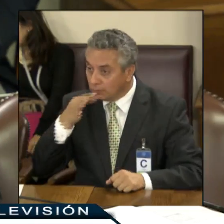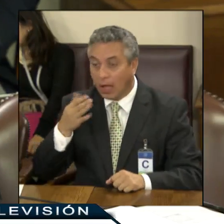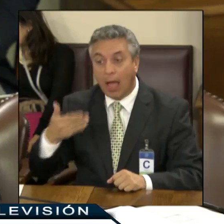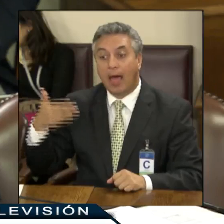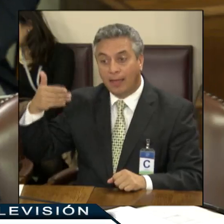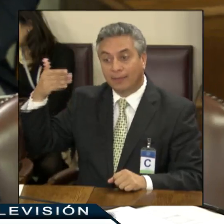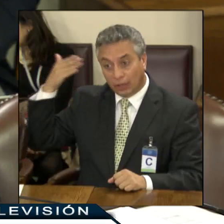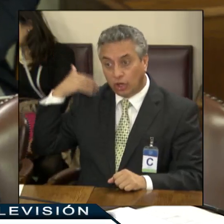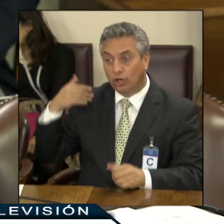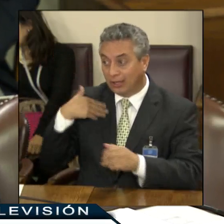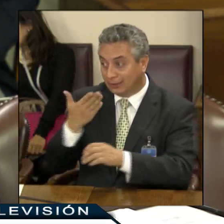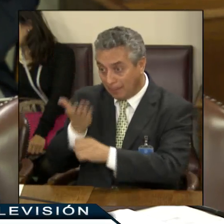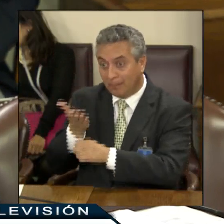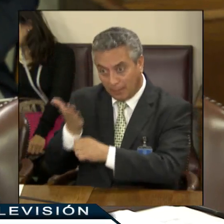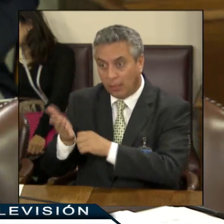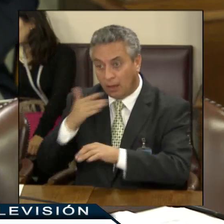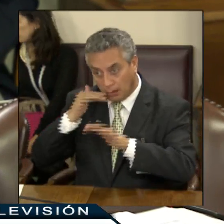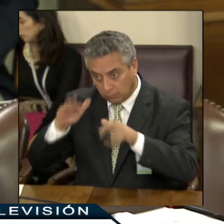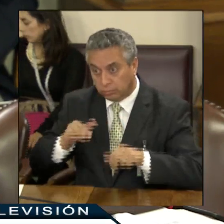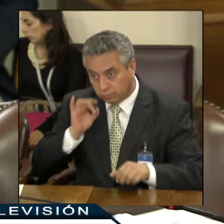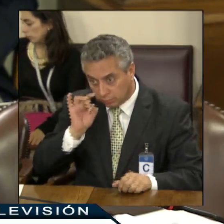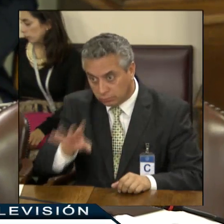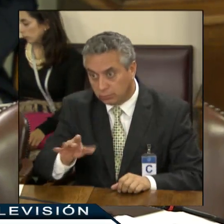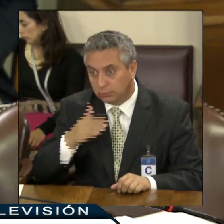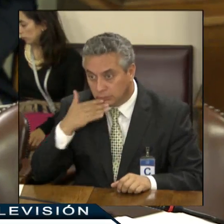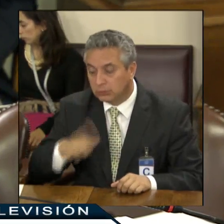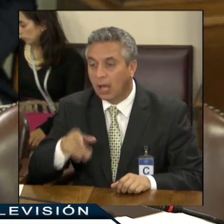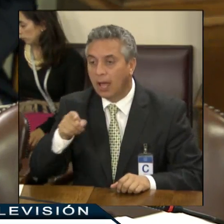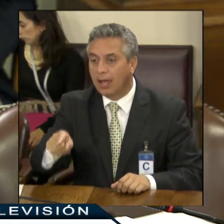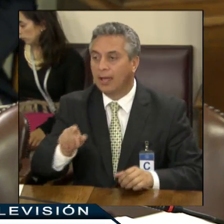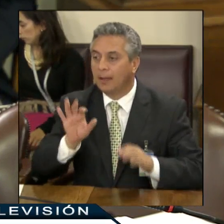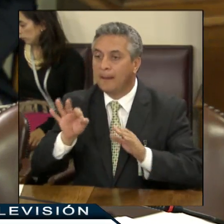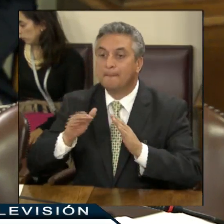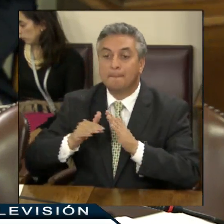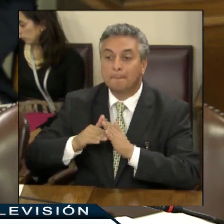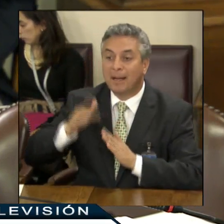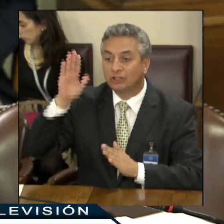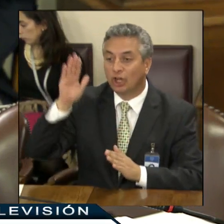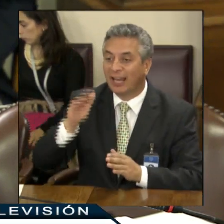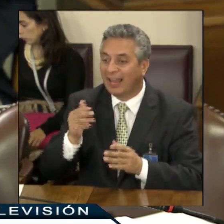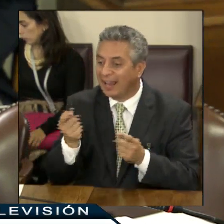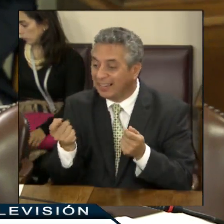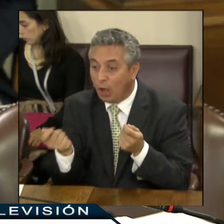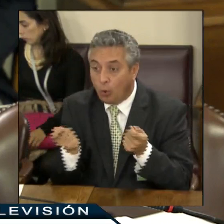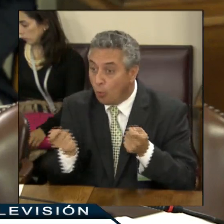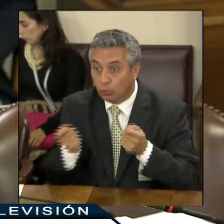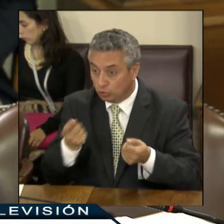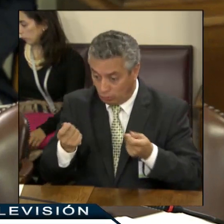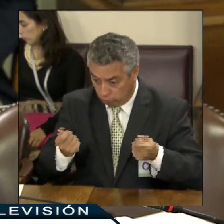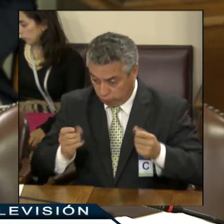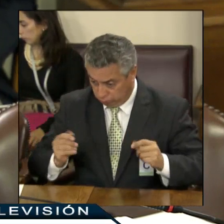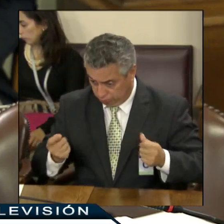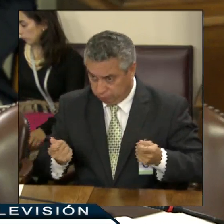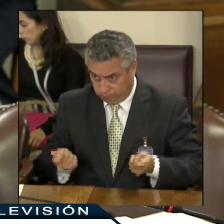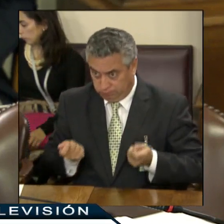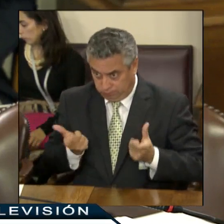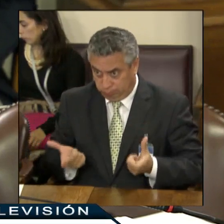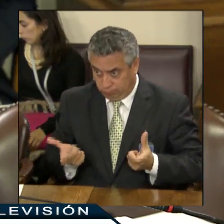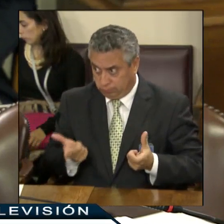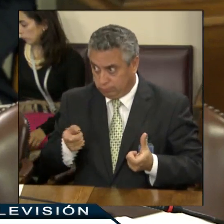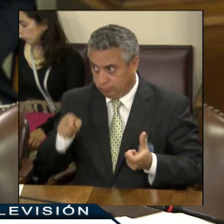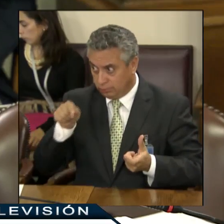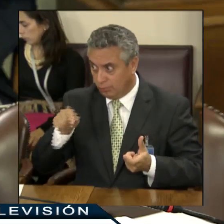anteriores requerimientos de que recurs mayores cursos o recursos disponibles